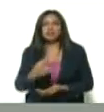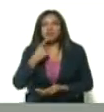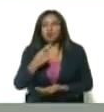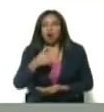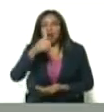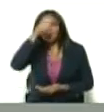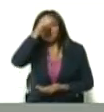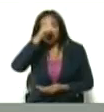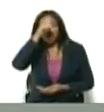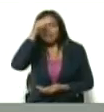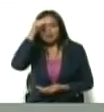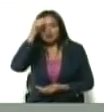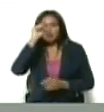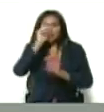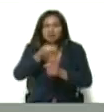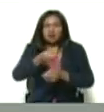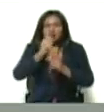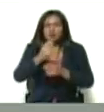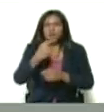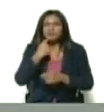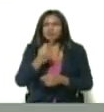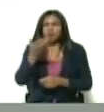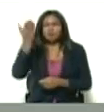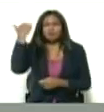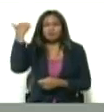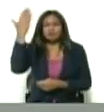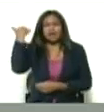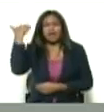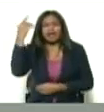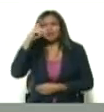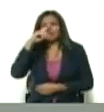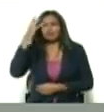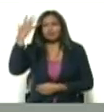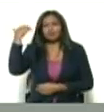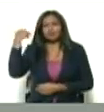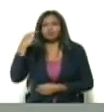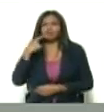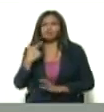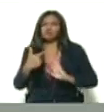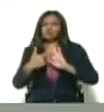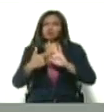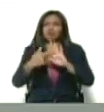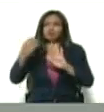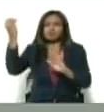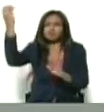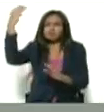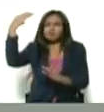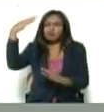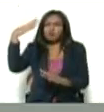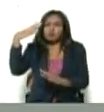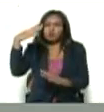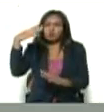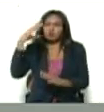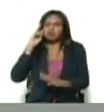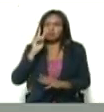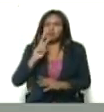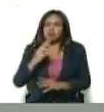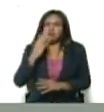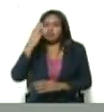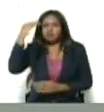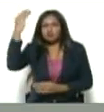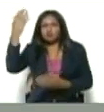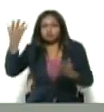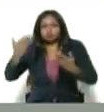de Ramos, me había dicho hace ya un tiempo, va a haber una manifestación de luz de Dios